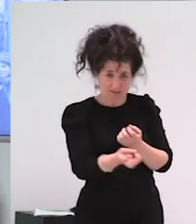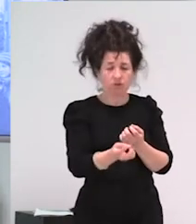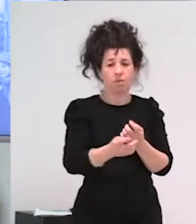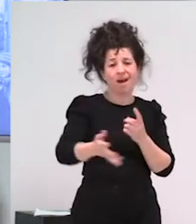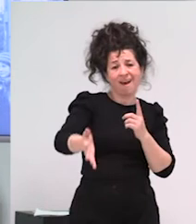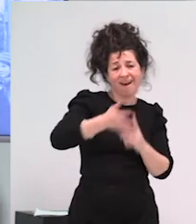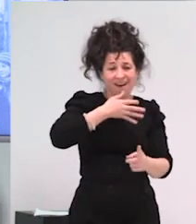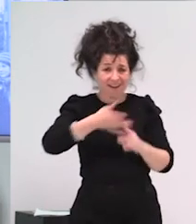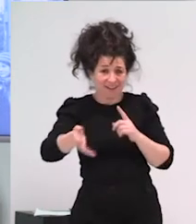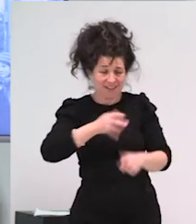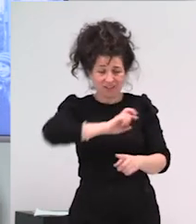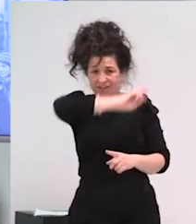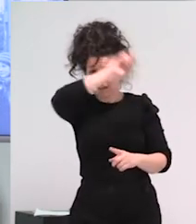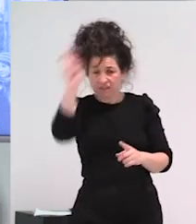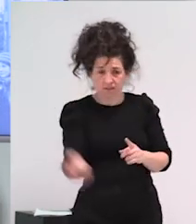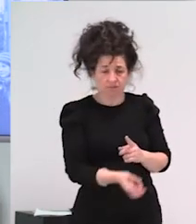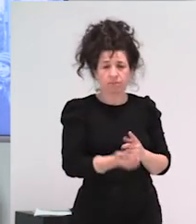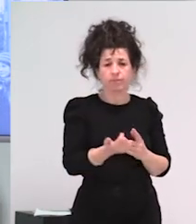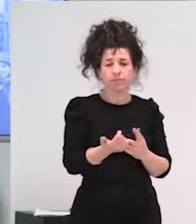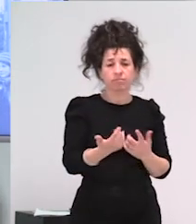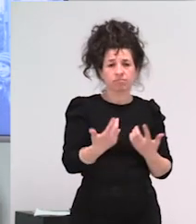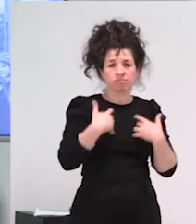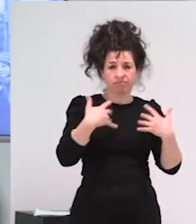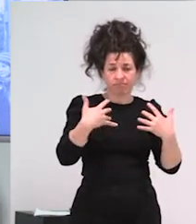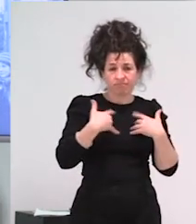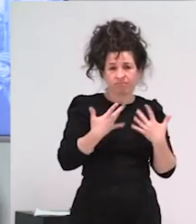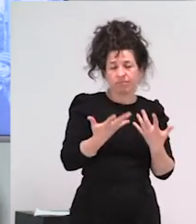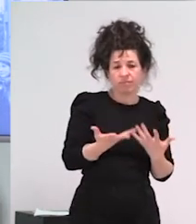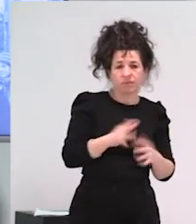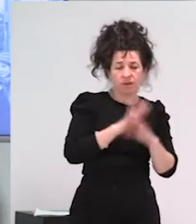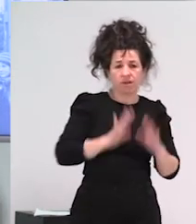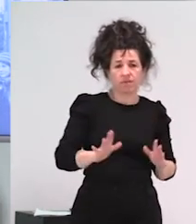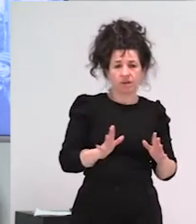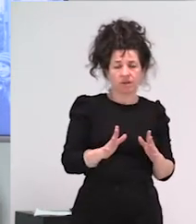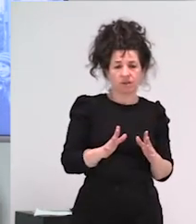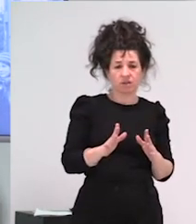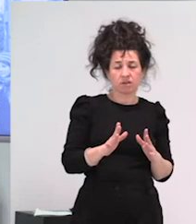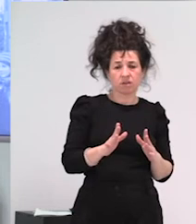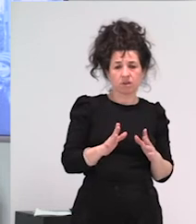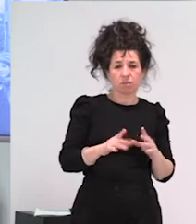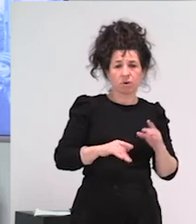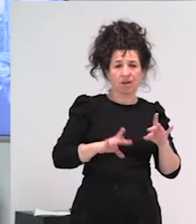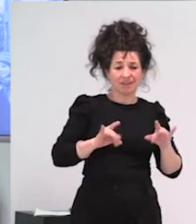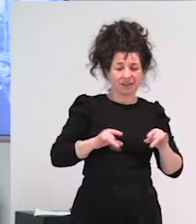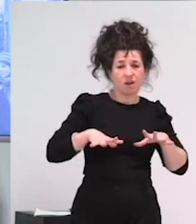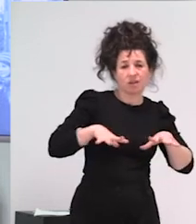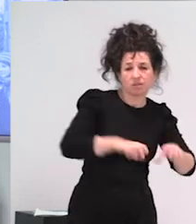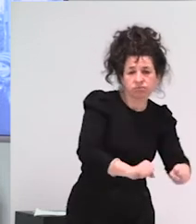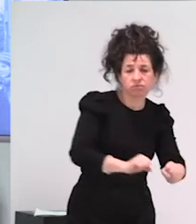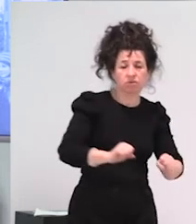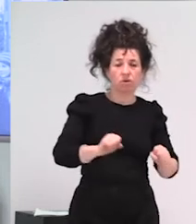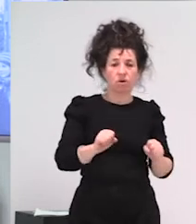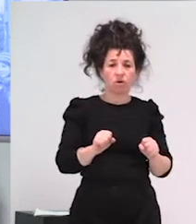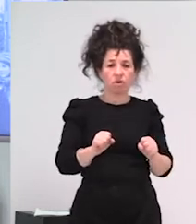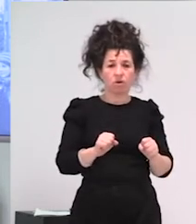que se dan, ya sea la degradación del territorio o los procesos de repatriarcalización que se dan cuando llegan